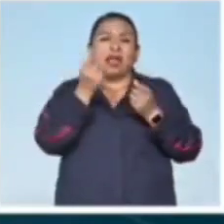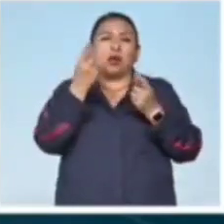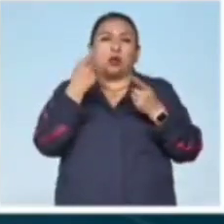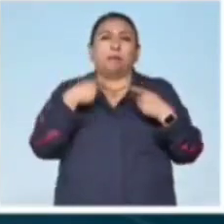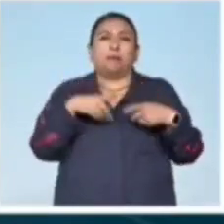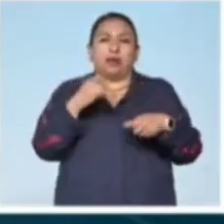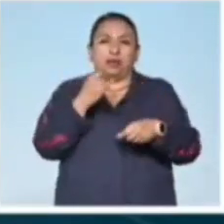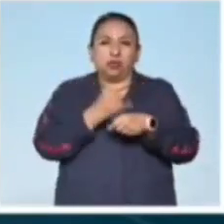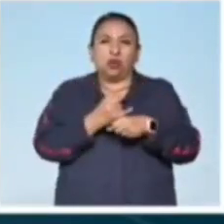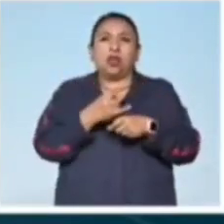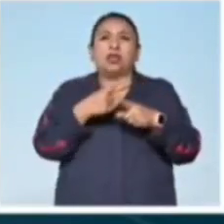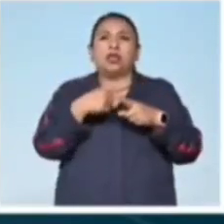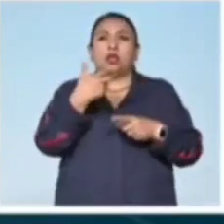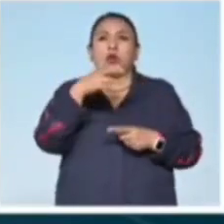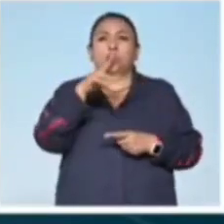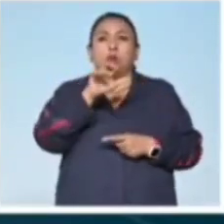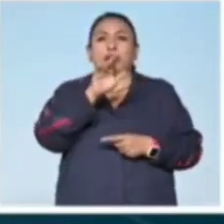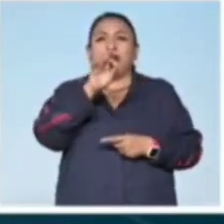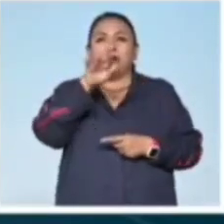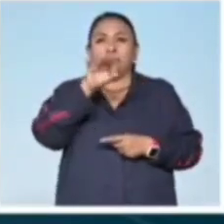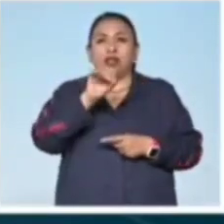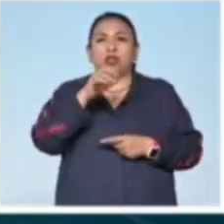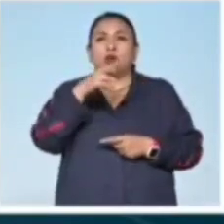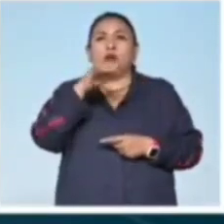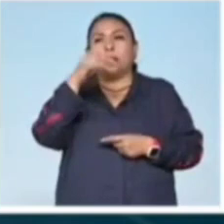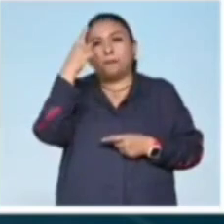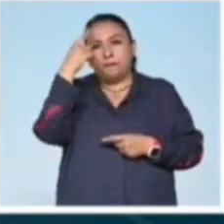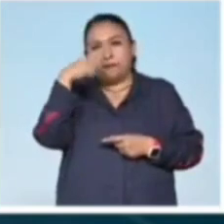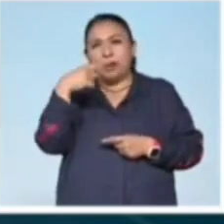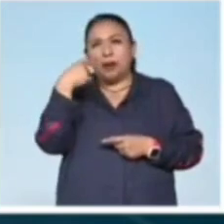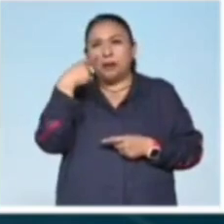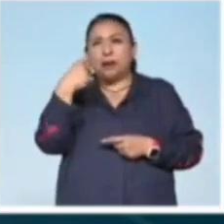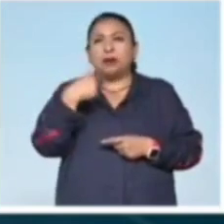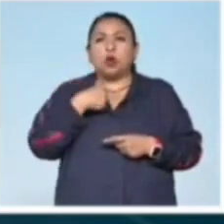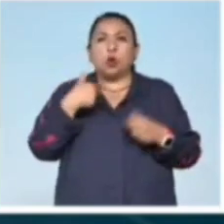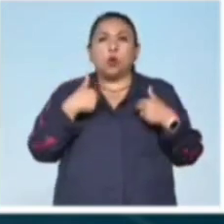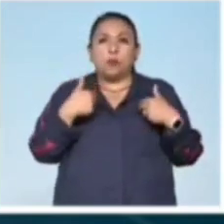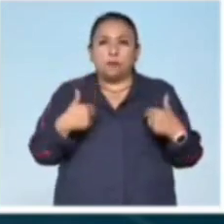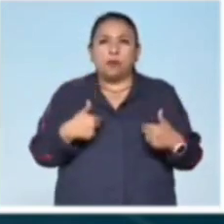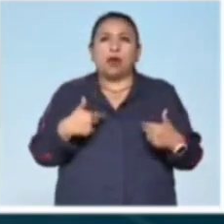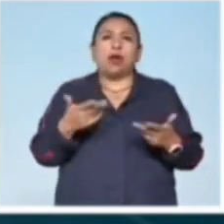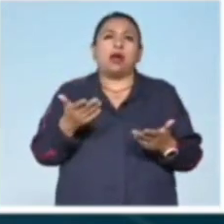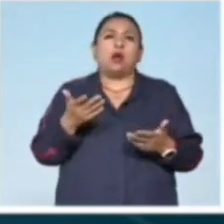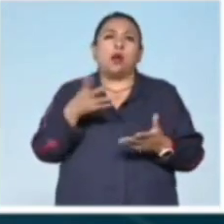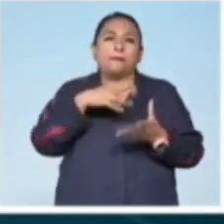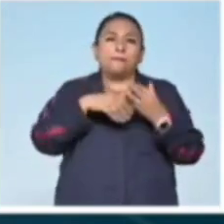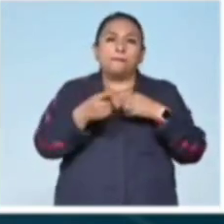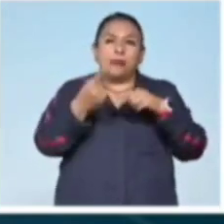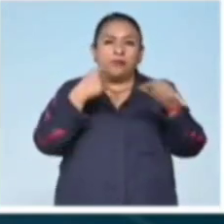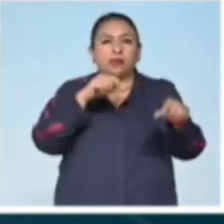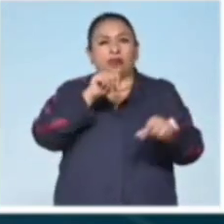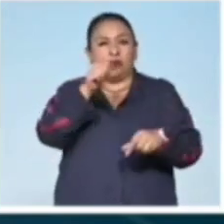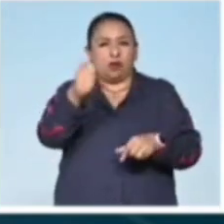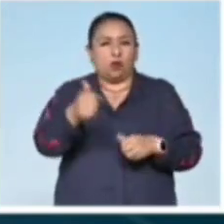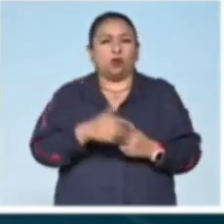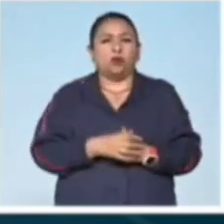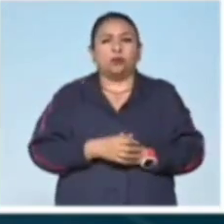de los personajes creados por Hugo Alfredo Hinojosa para confrontar nuestra humanidad, caridad y empatía hacia el otro.